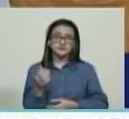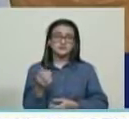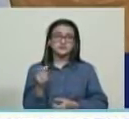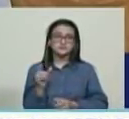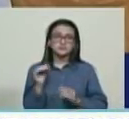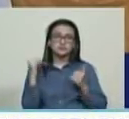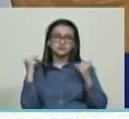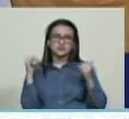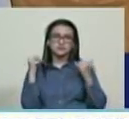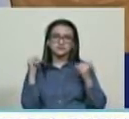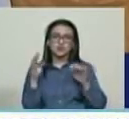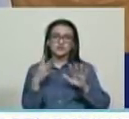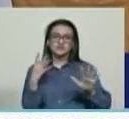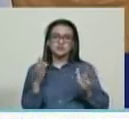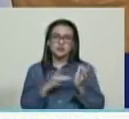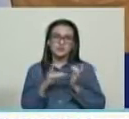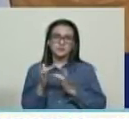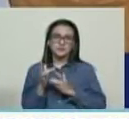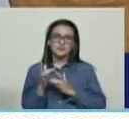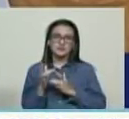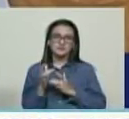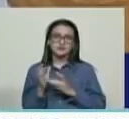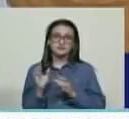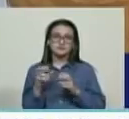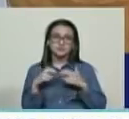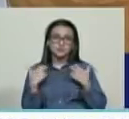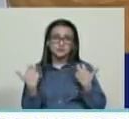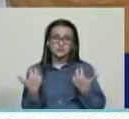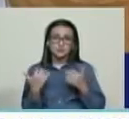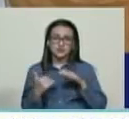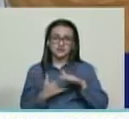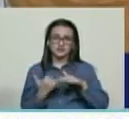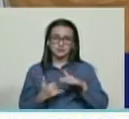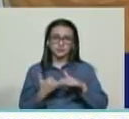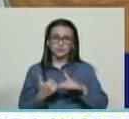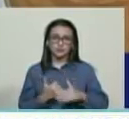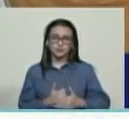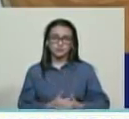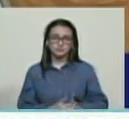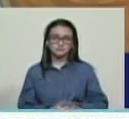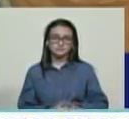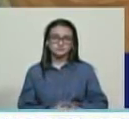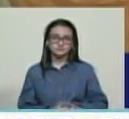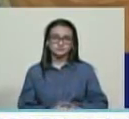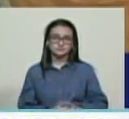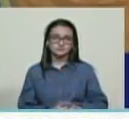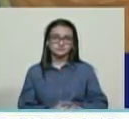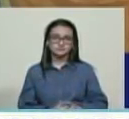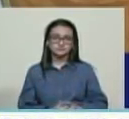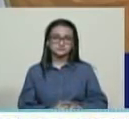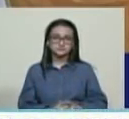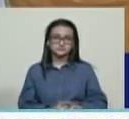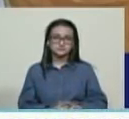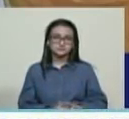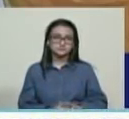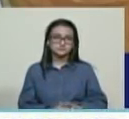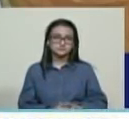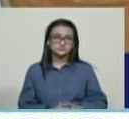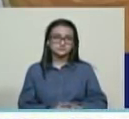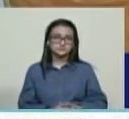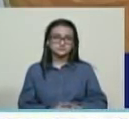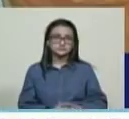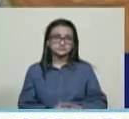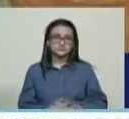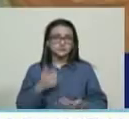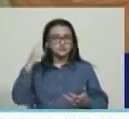la celebración del 19 de abril, se llevará a efecto en el auditorio del instituto. Esto es una película que tengo aquí, Ascanio, que me viene así